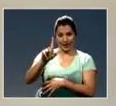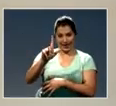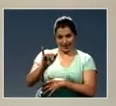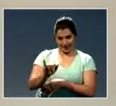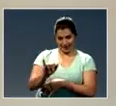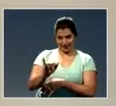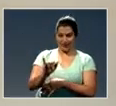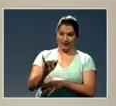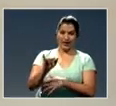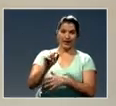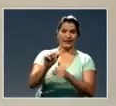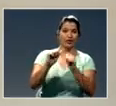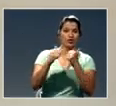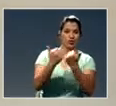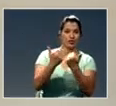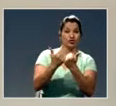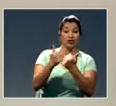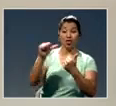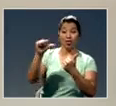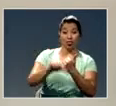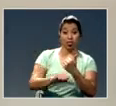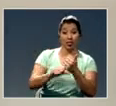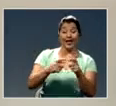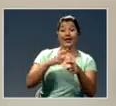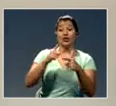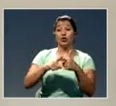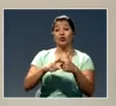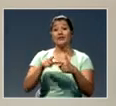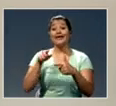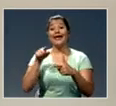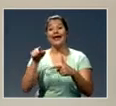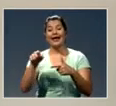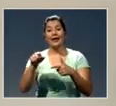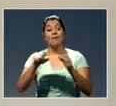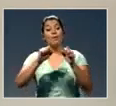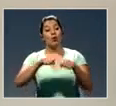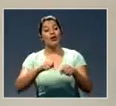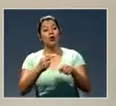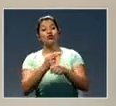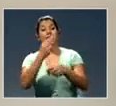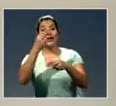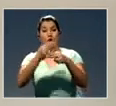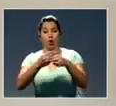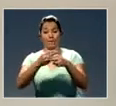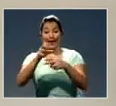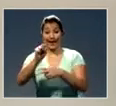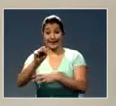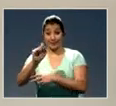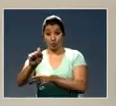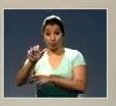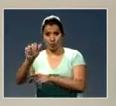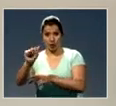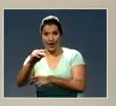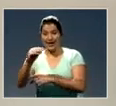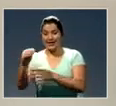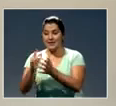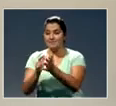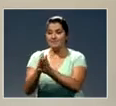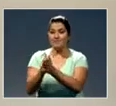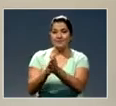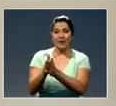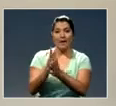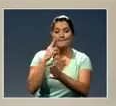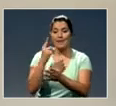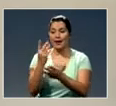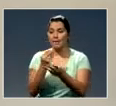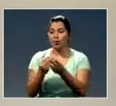sociedad anónima y dedicarse a hacer plata con esa sociedad anónima, que es lo que está pasando actualmente. Él está haciendo plata con la sociedad,